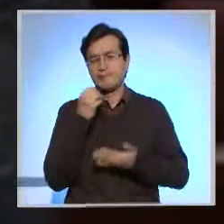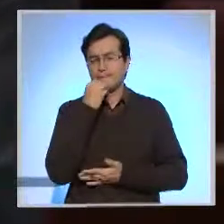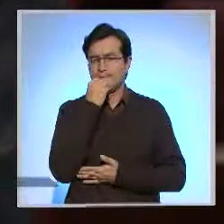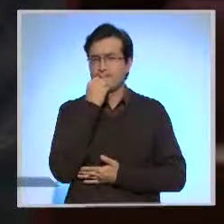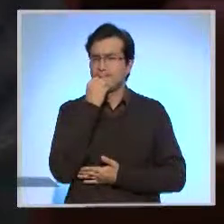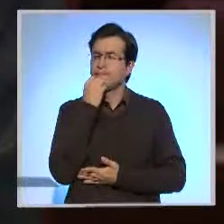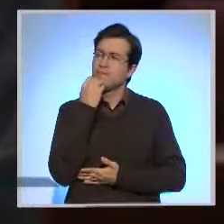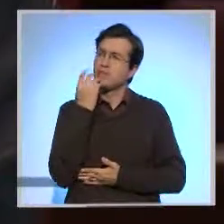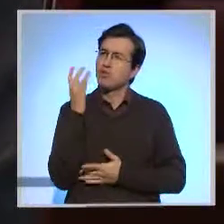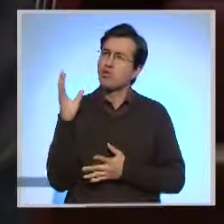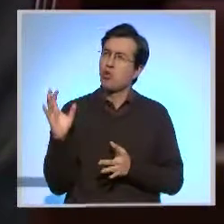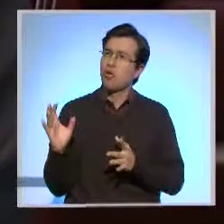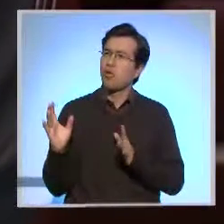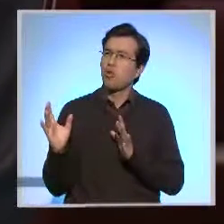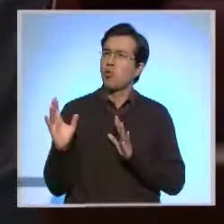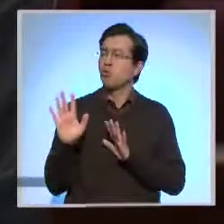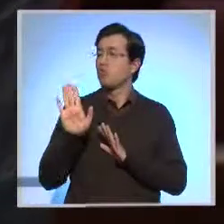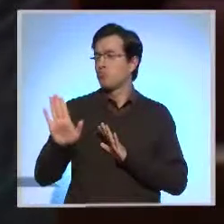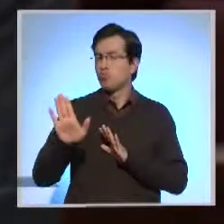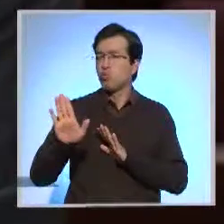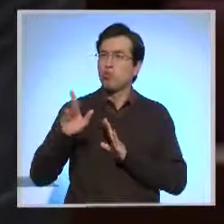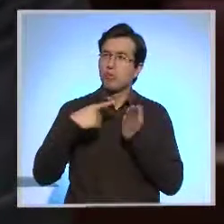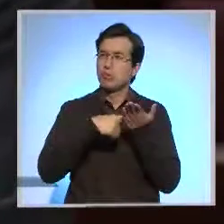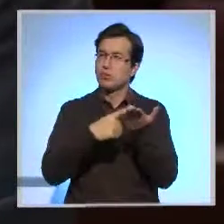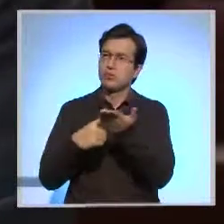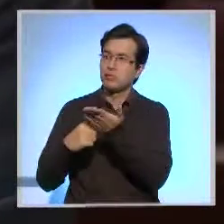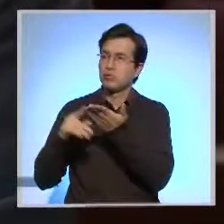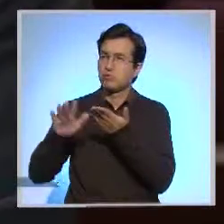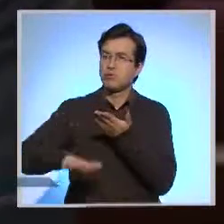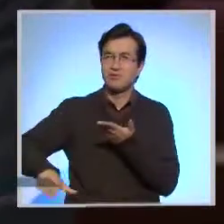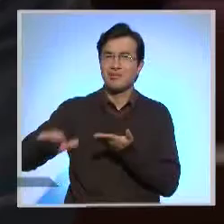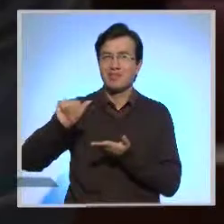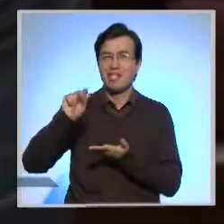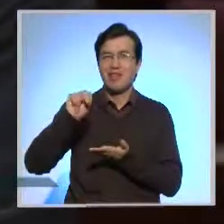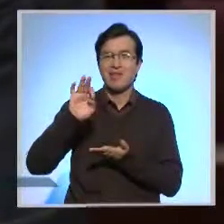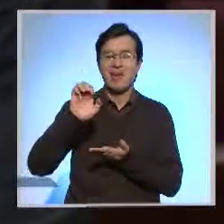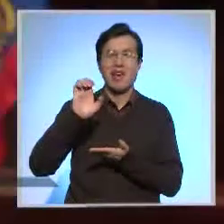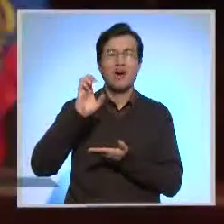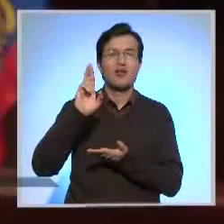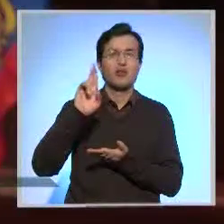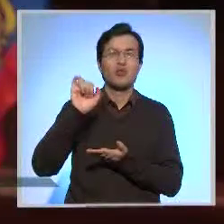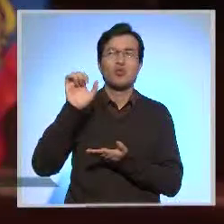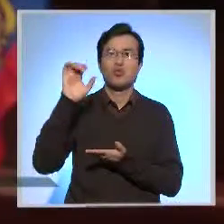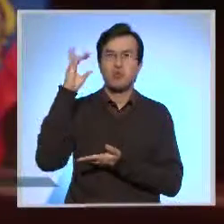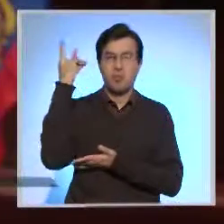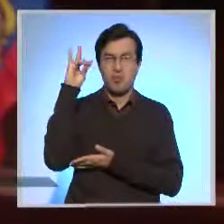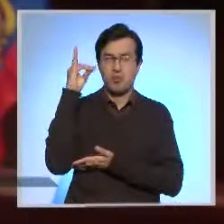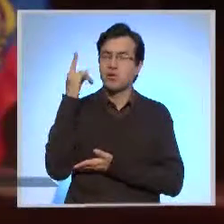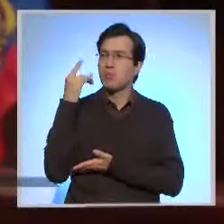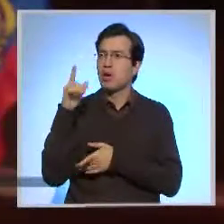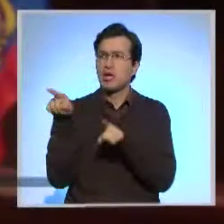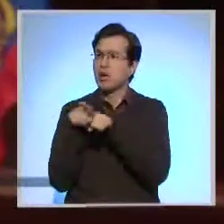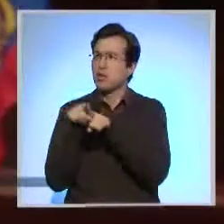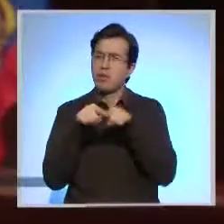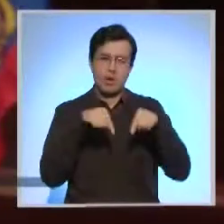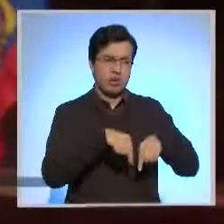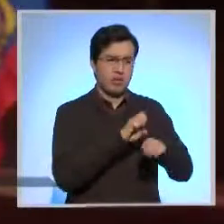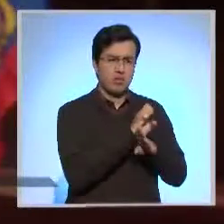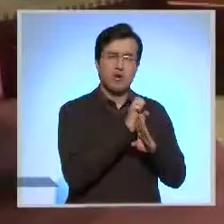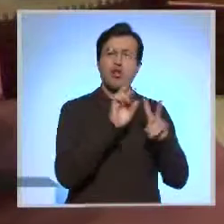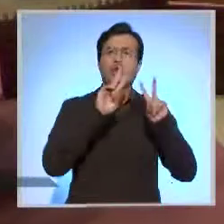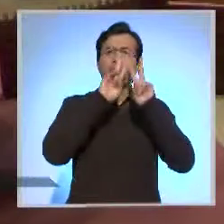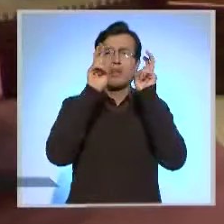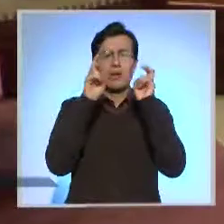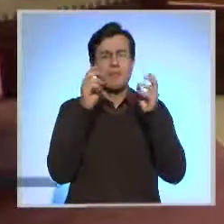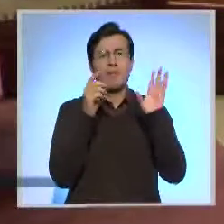relacionar aquello que ustedes debatieron en santa cruz de la sierra bolivia con lo que se está debatiendo acá en el ecuador el concepto de la